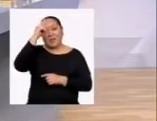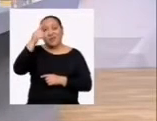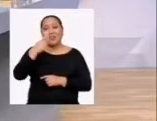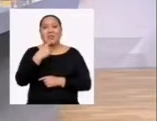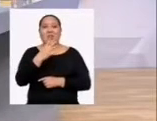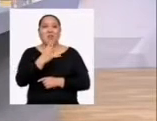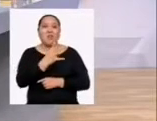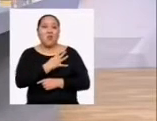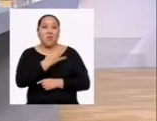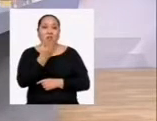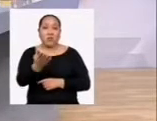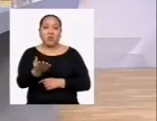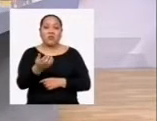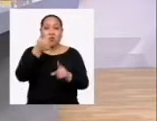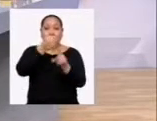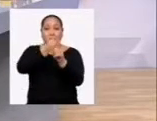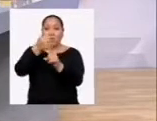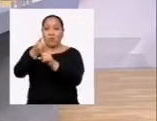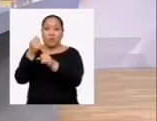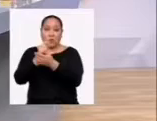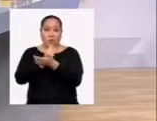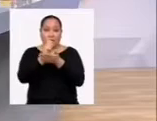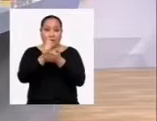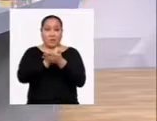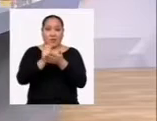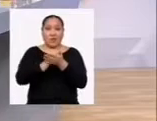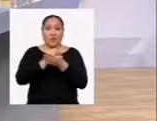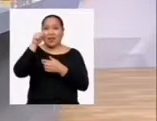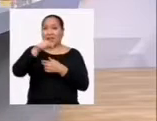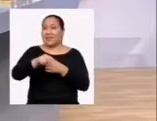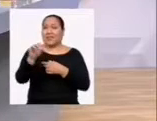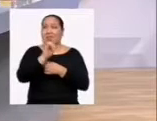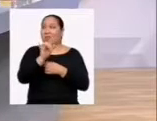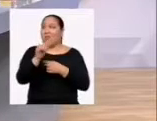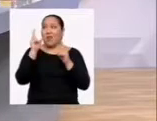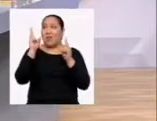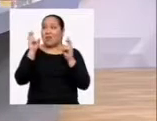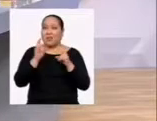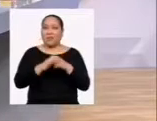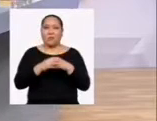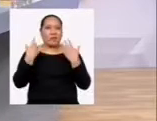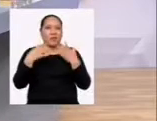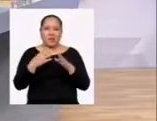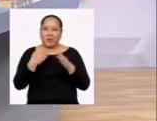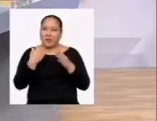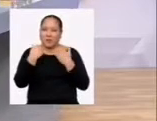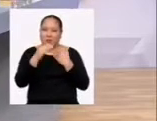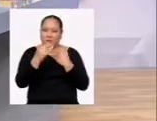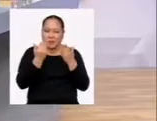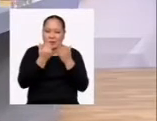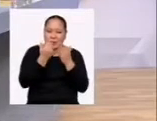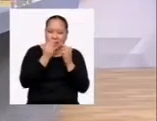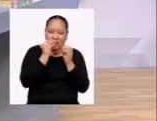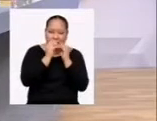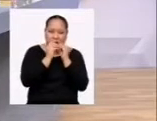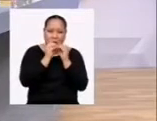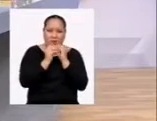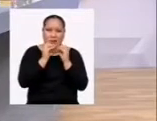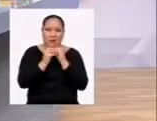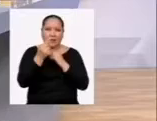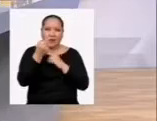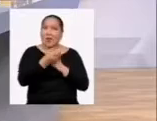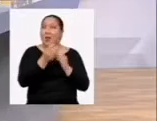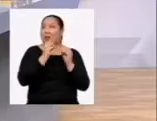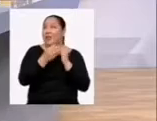cuarto están haciendo sus propios textos sobre este mismo tema y deben ya estar por editarlo. Así que al corregir lo